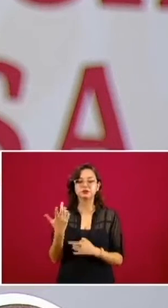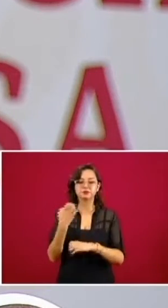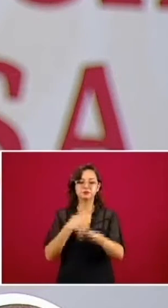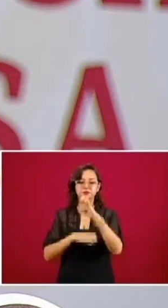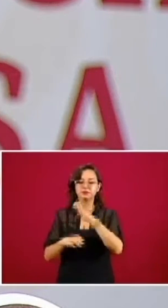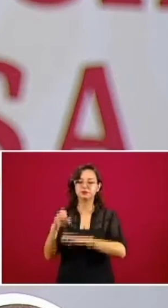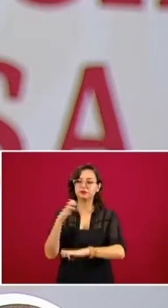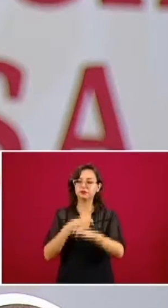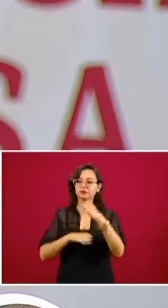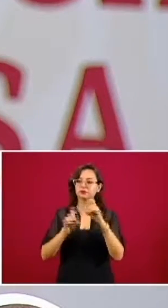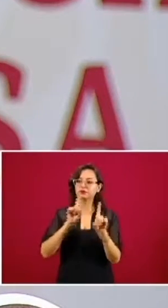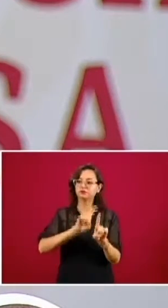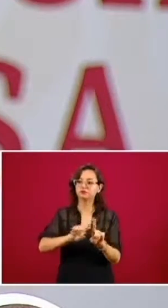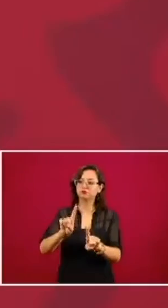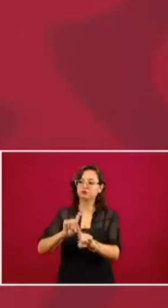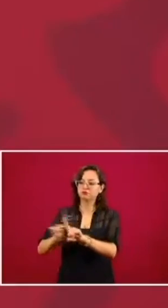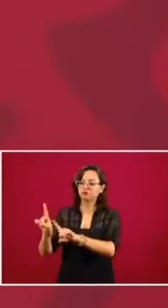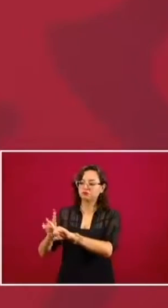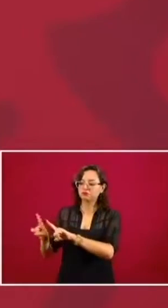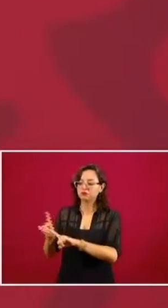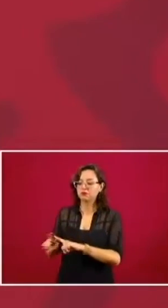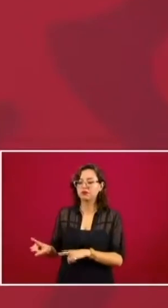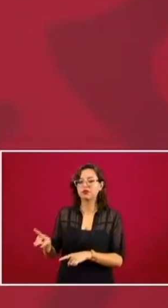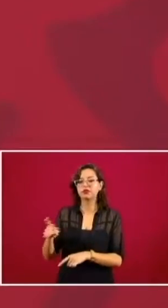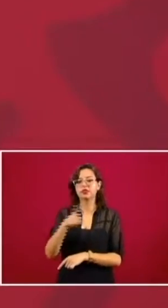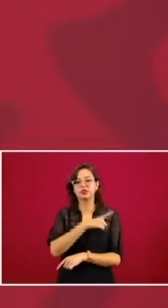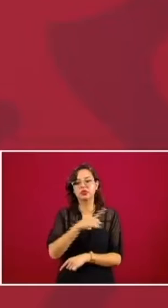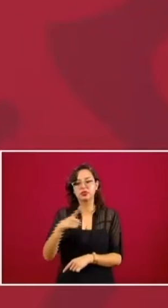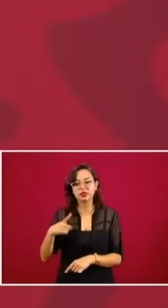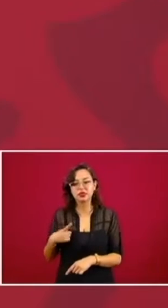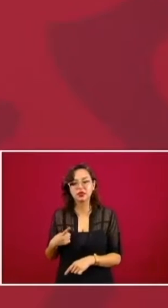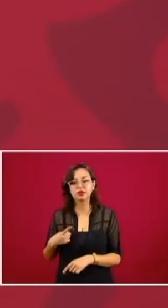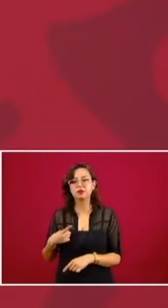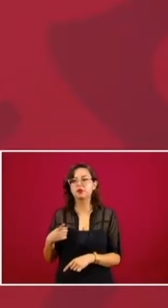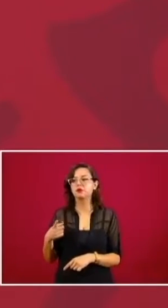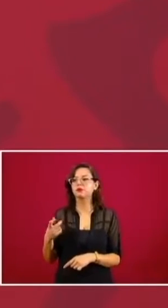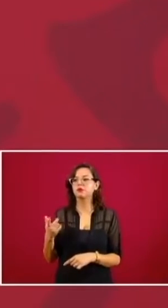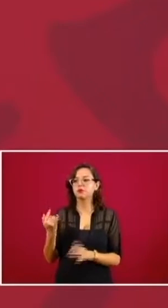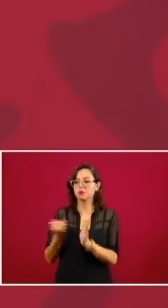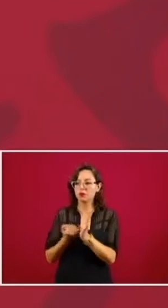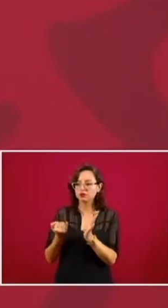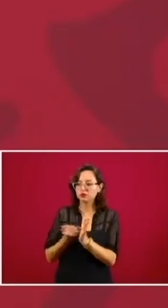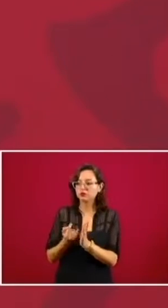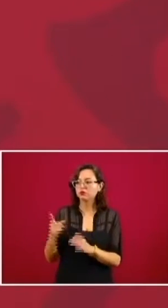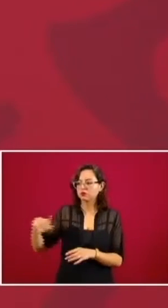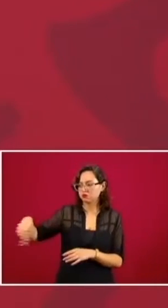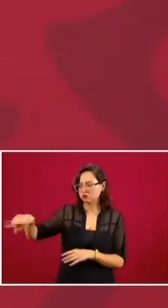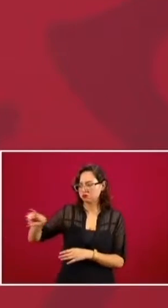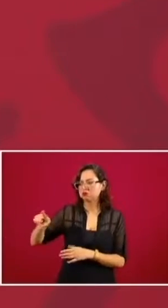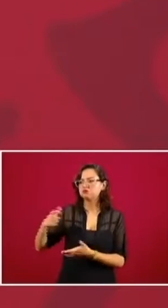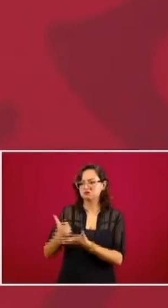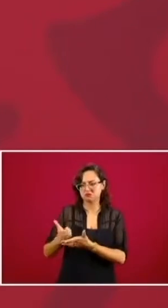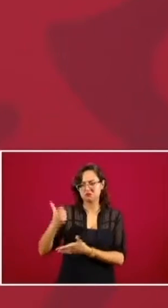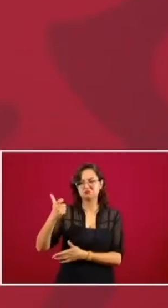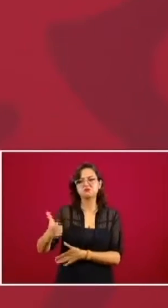empresas que tienen adeudos y que tienen posibilidad de pagar.